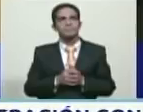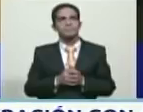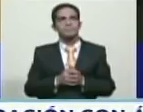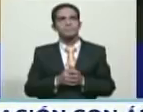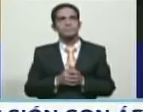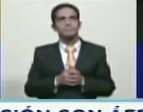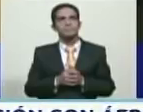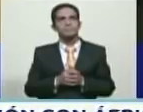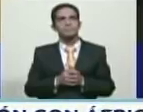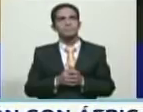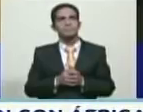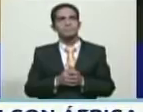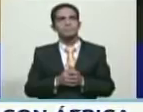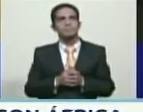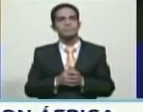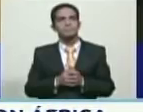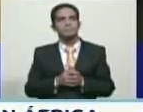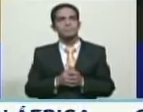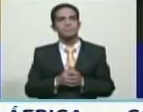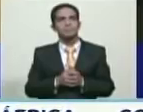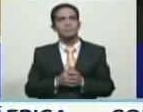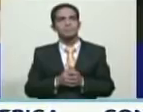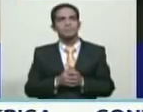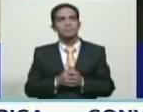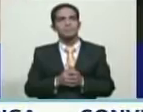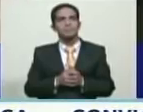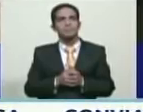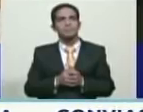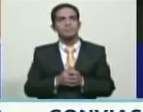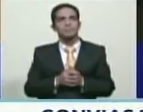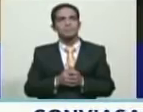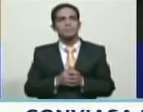We have recorded